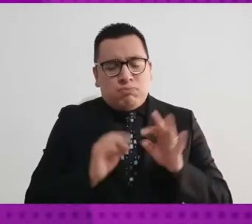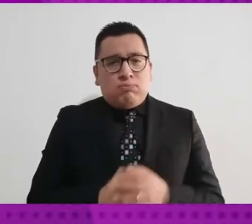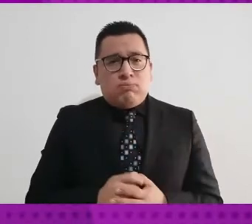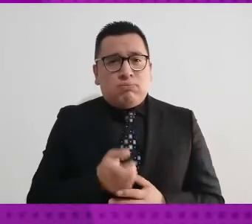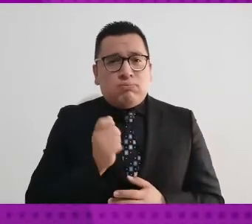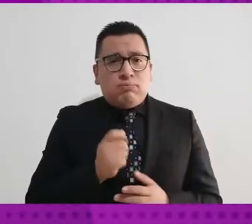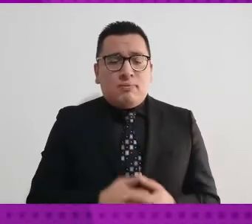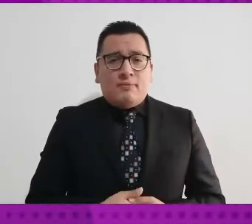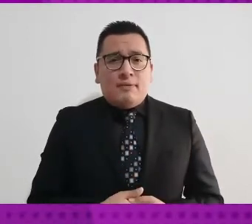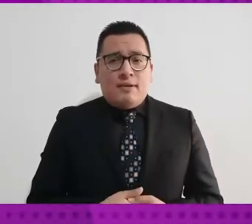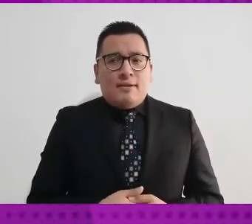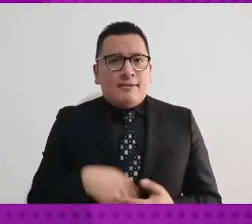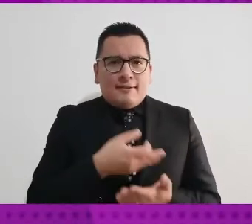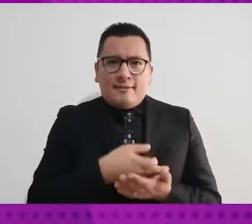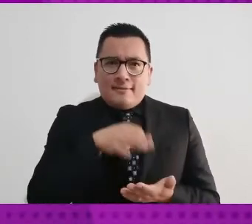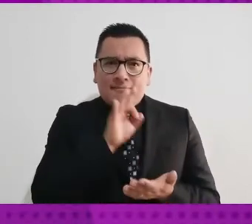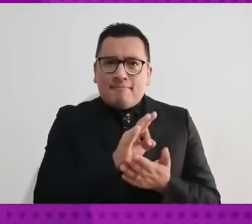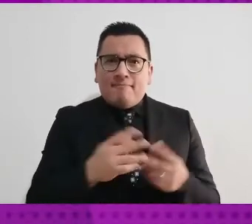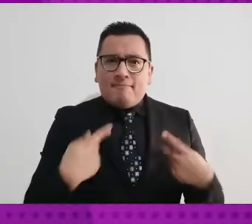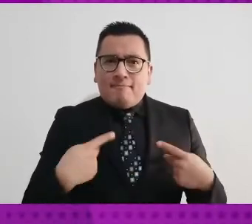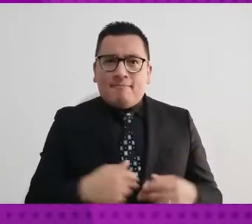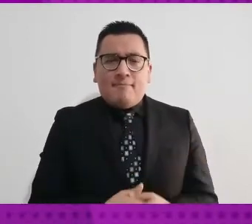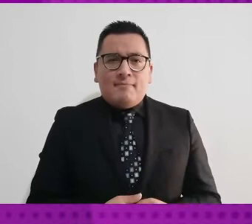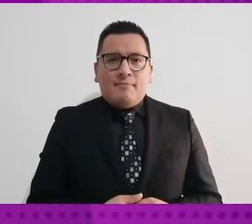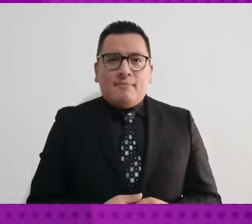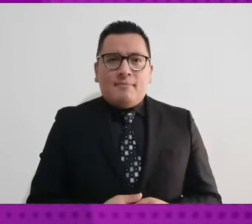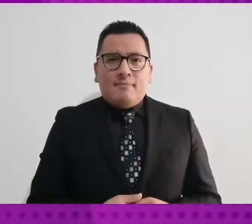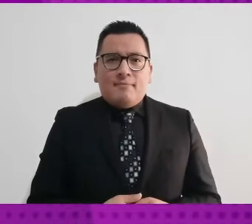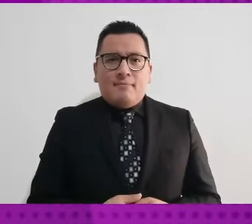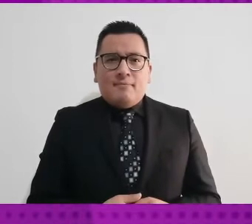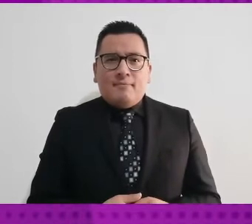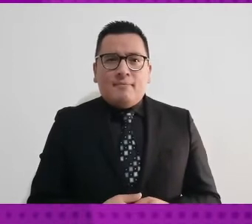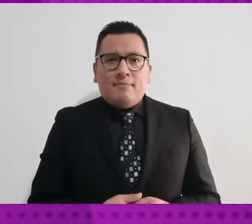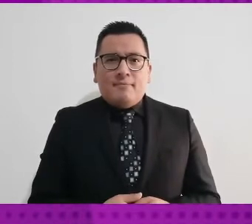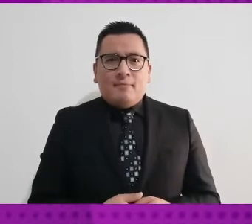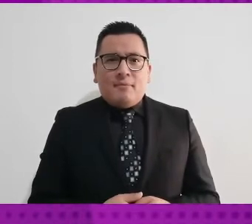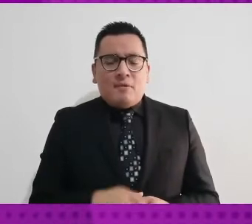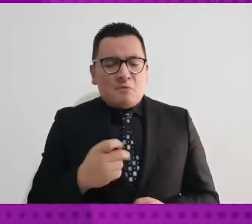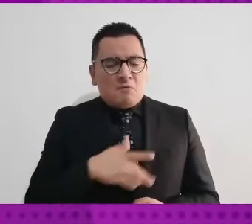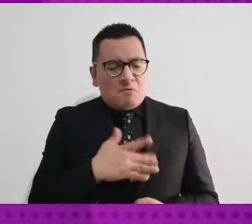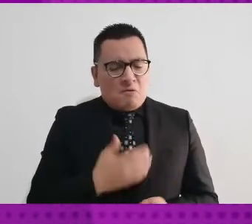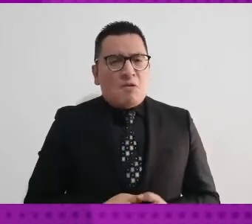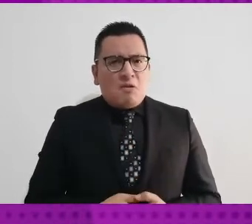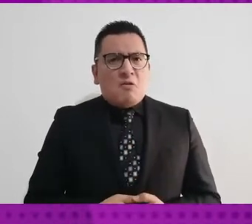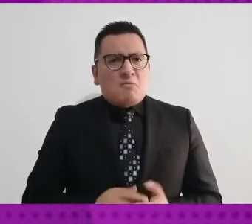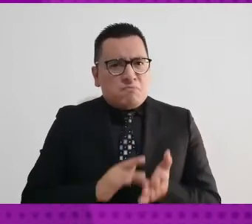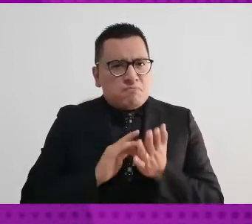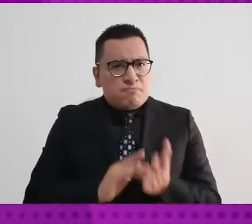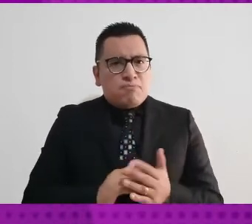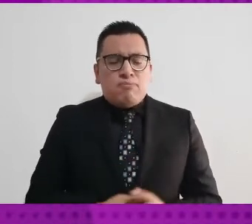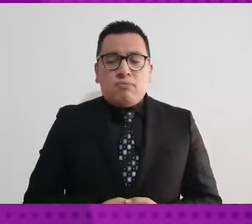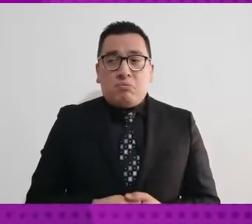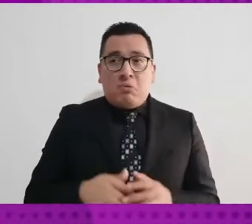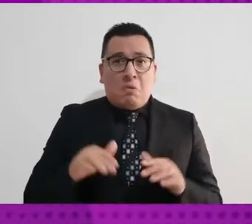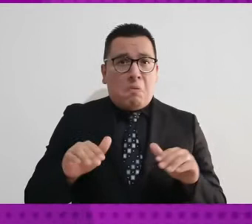es la valentía de la ciudadanía que se apropió de ese espacio público, que no se